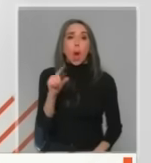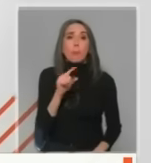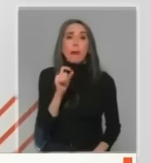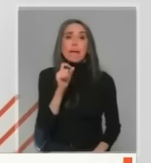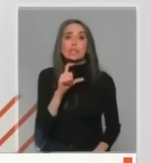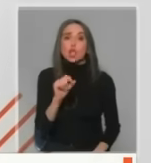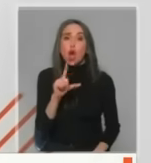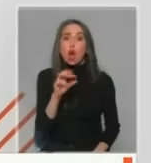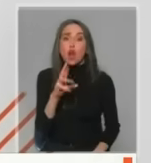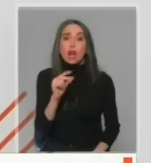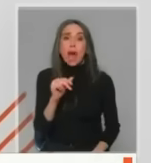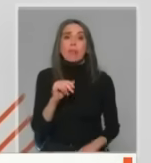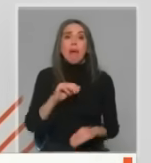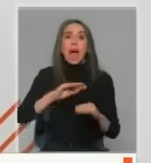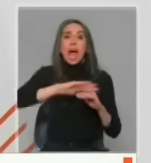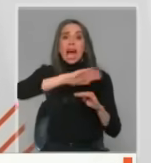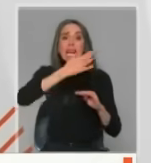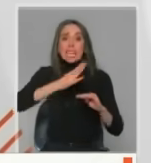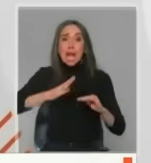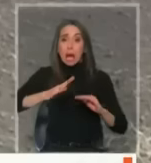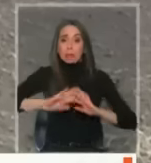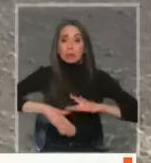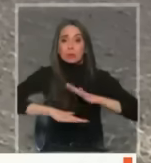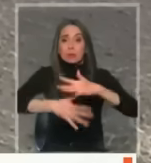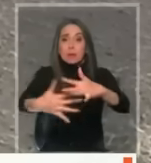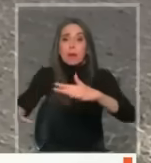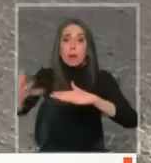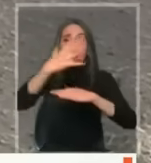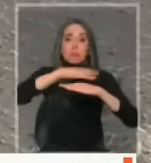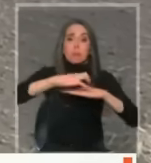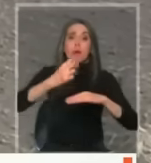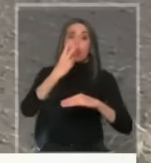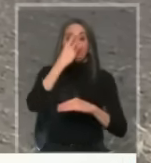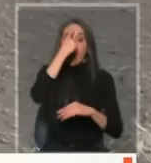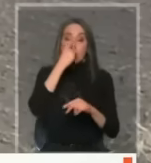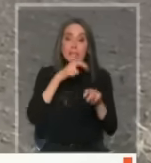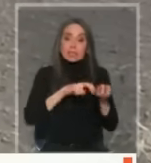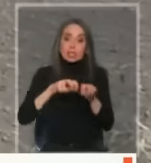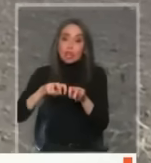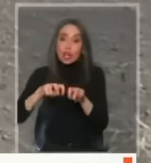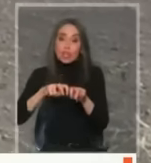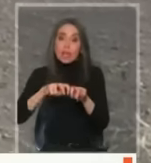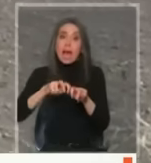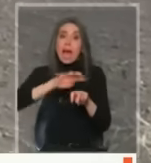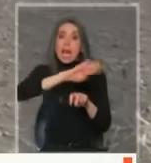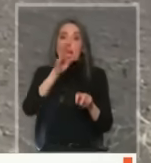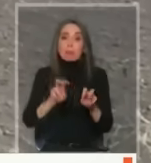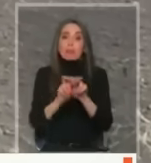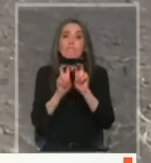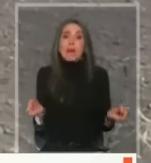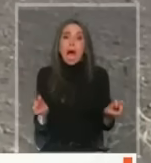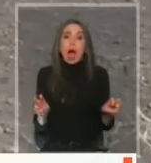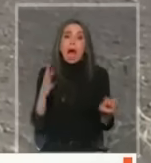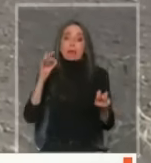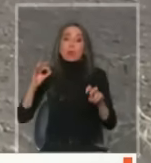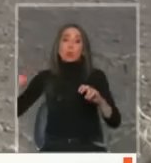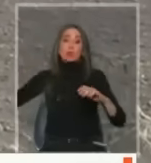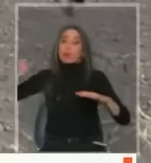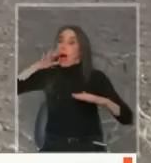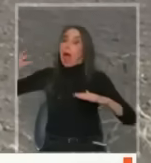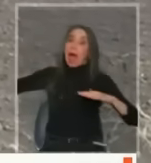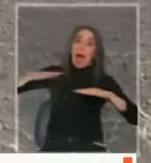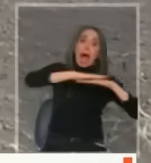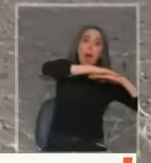sociales. Una camioneta atrapada por el oleaje en el mar. Dos de sus ocupantes que se encontraban en el interior descendieron antes de que fueran arrastrados